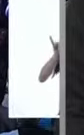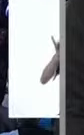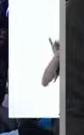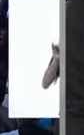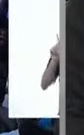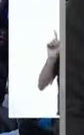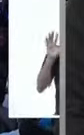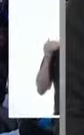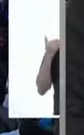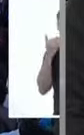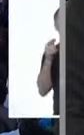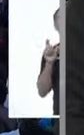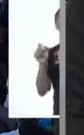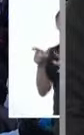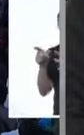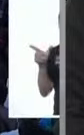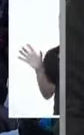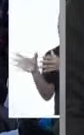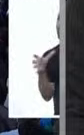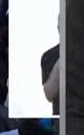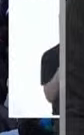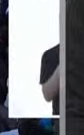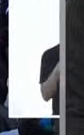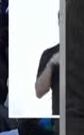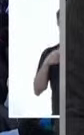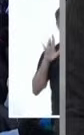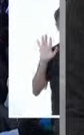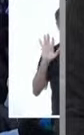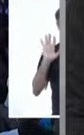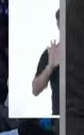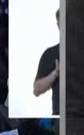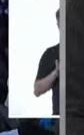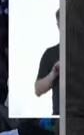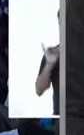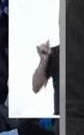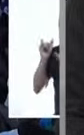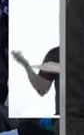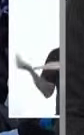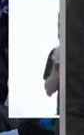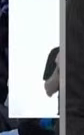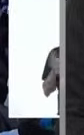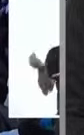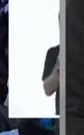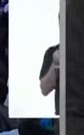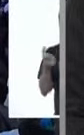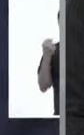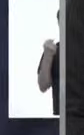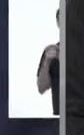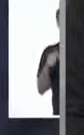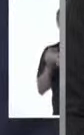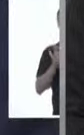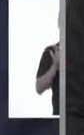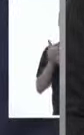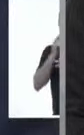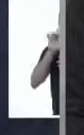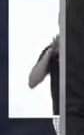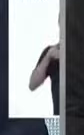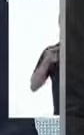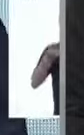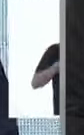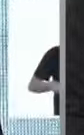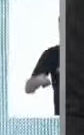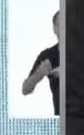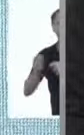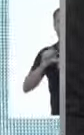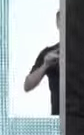eso, pero también hay un dato que es el 51% de las familias argentinas que reciben un cheque del Estado y que